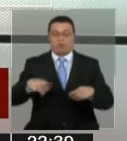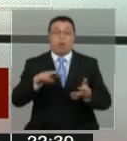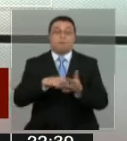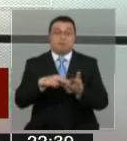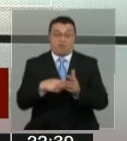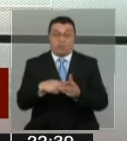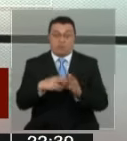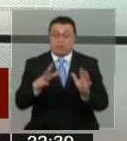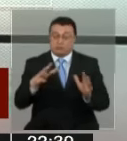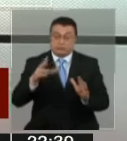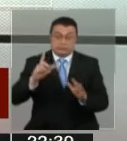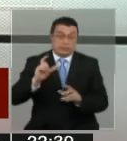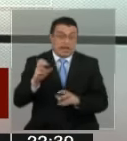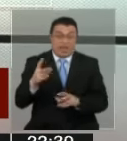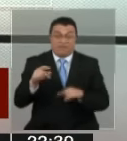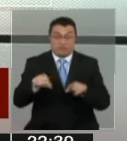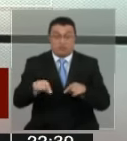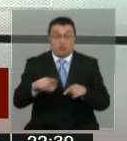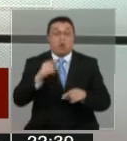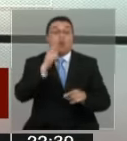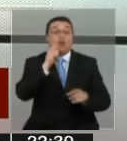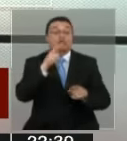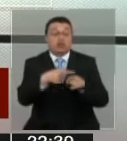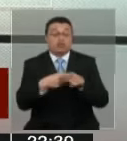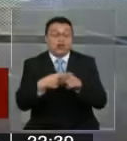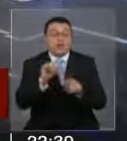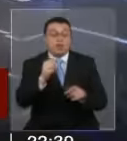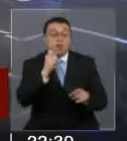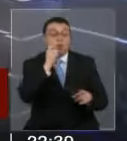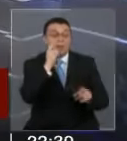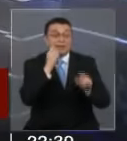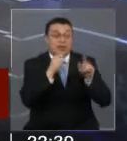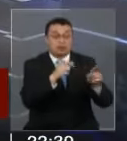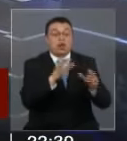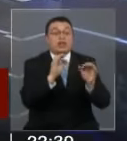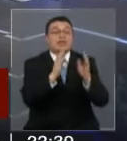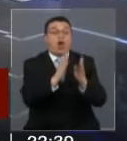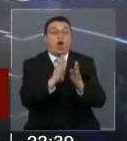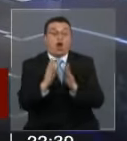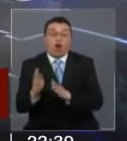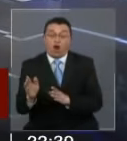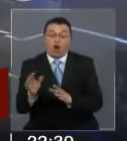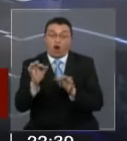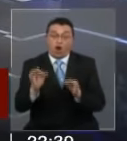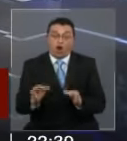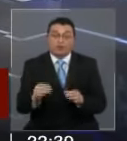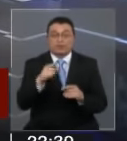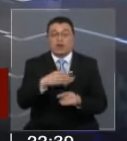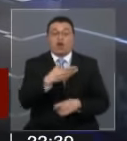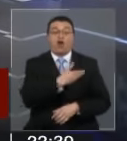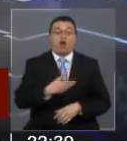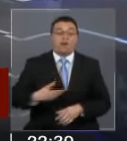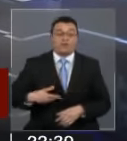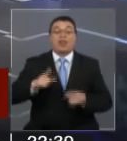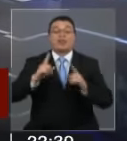crítico en términos sociales y humanitarios en la isla, de orden, y creo que eso es lo que el gobierno debería